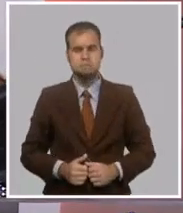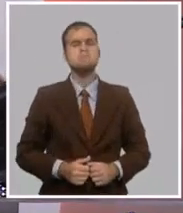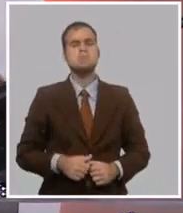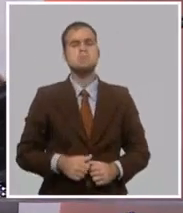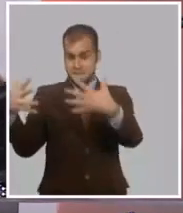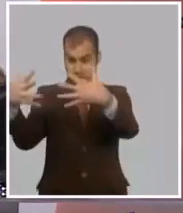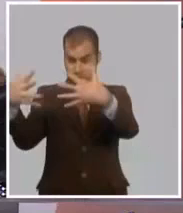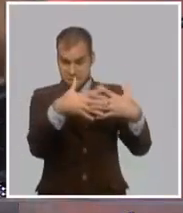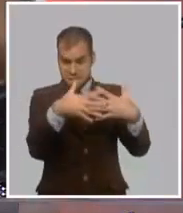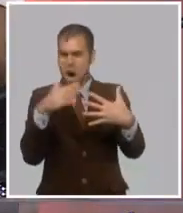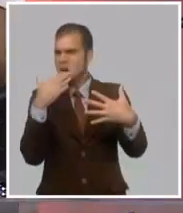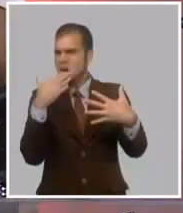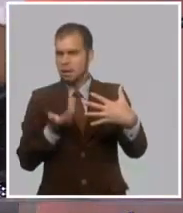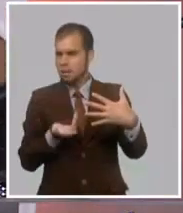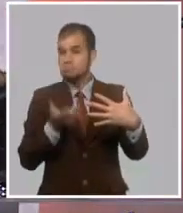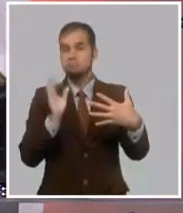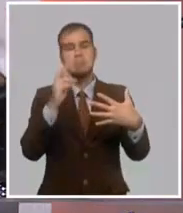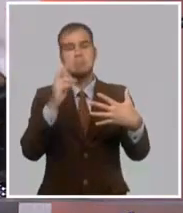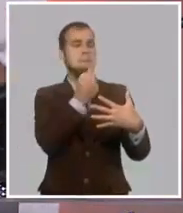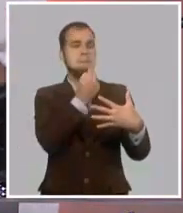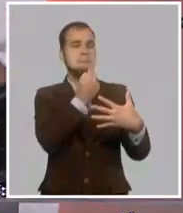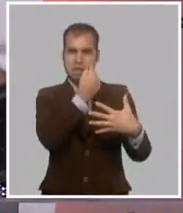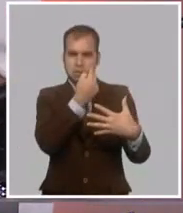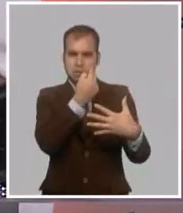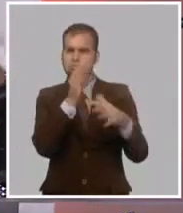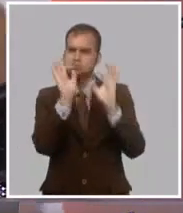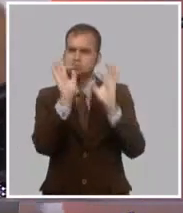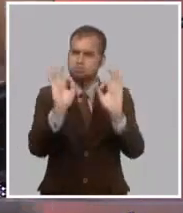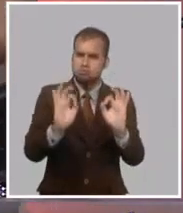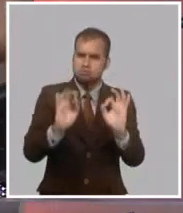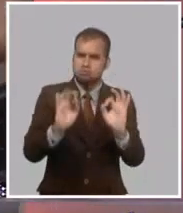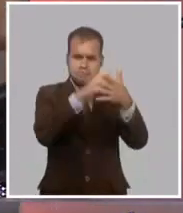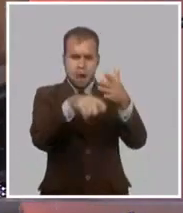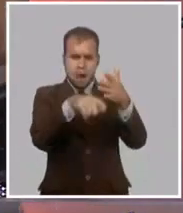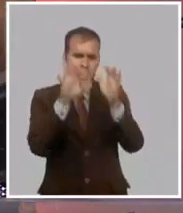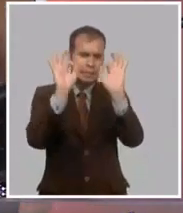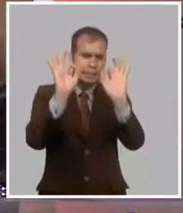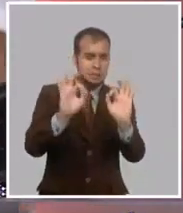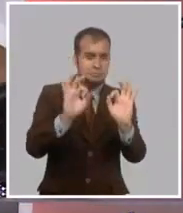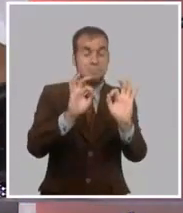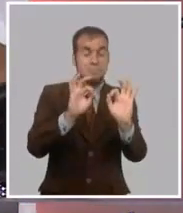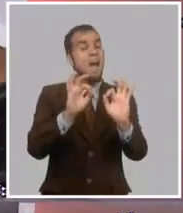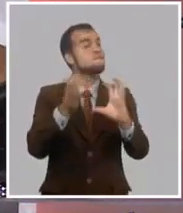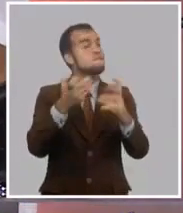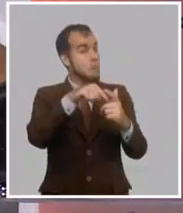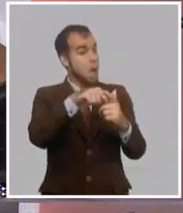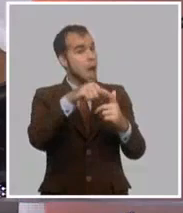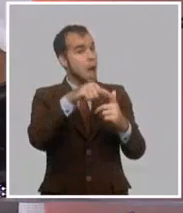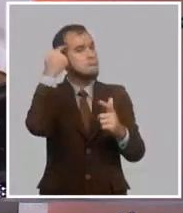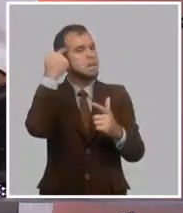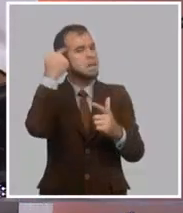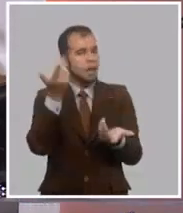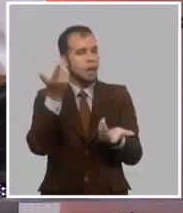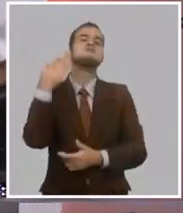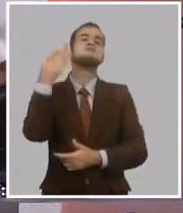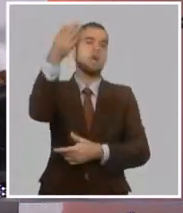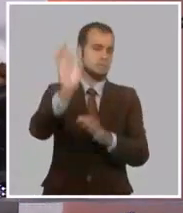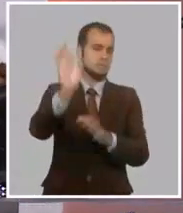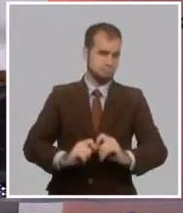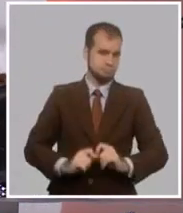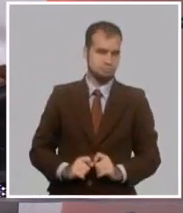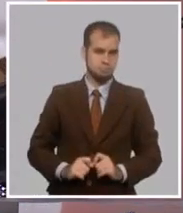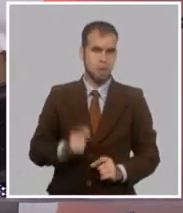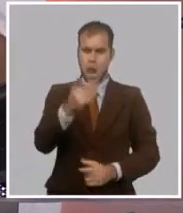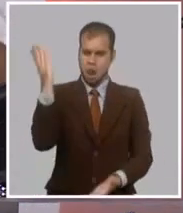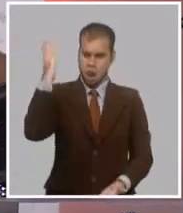manejar adecuadamente para las condiciones cubanas del momento, pero además pensando hacia el futuro. Por eso vino a Cuba, no solo porque se sentía en